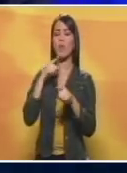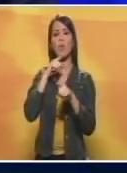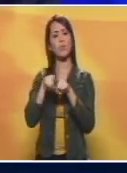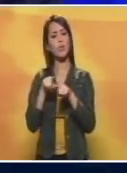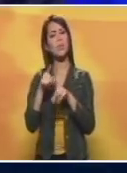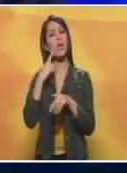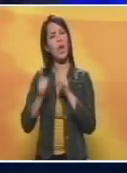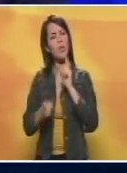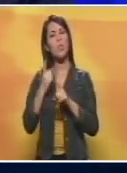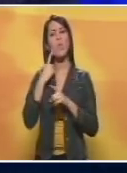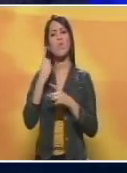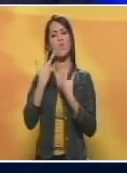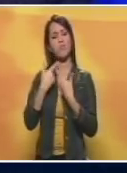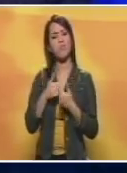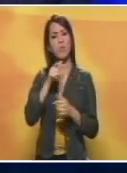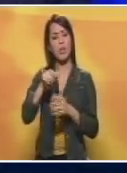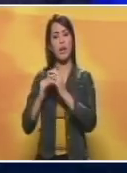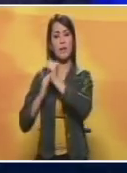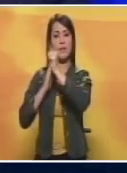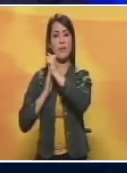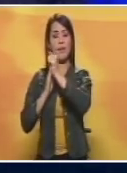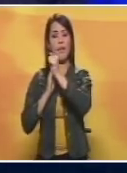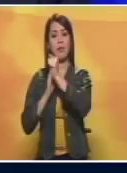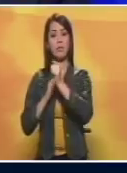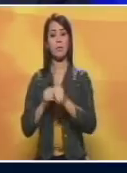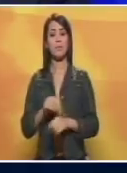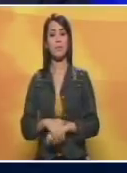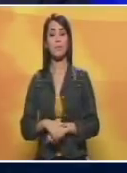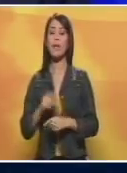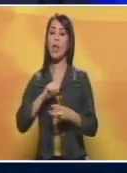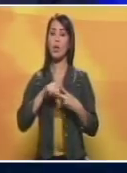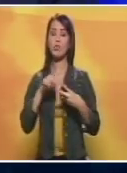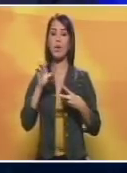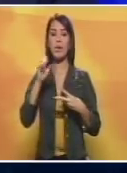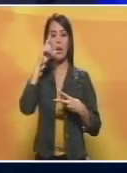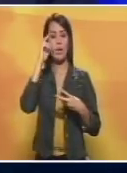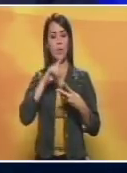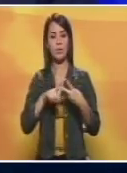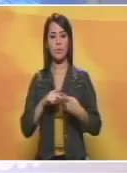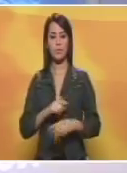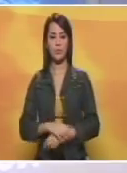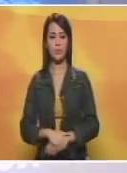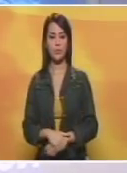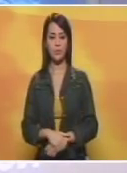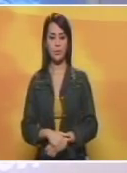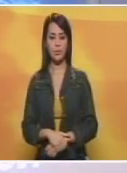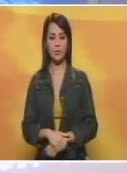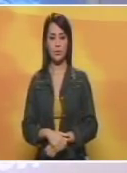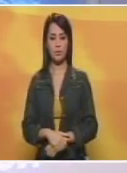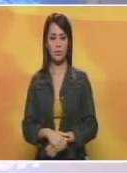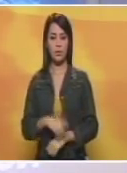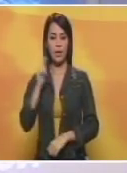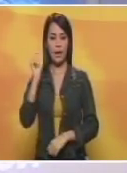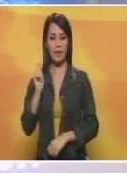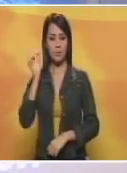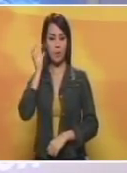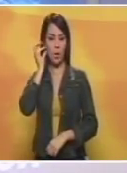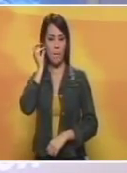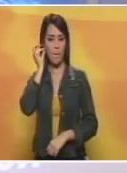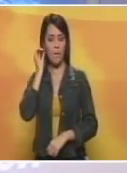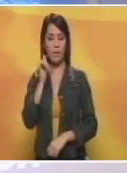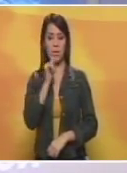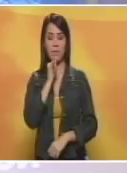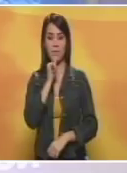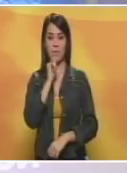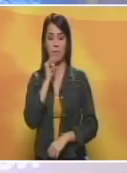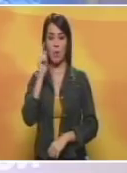que han hecho recientemente líderes del oficialismo como elías jaua y freddy bernal la diputada delsa solórzano señaló